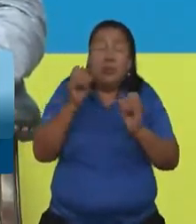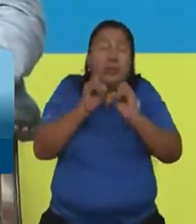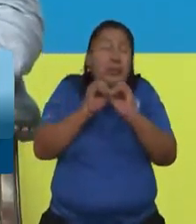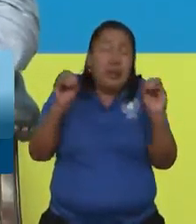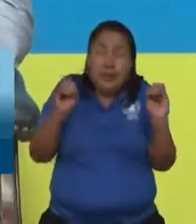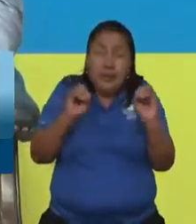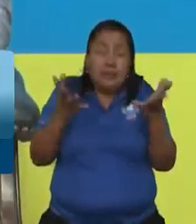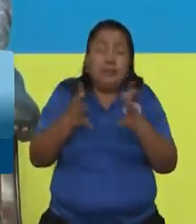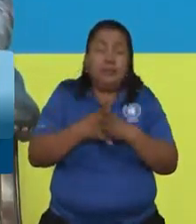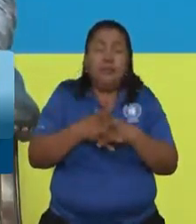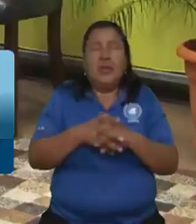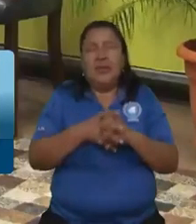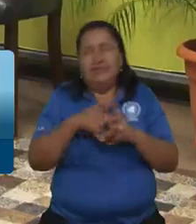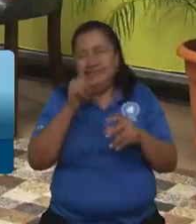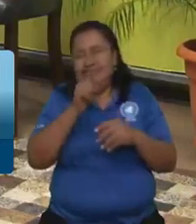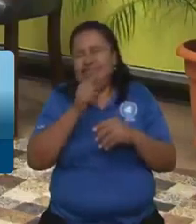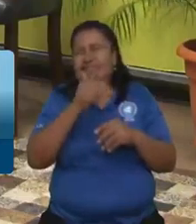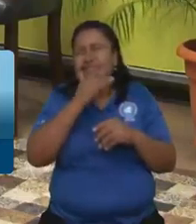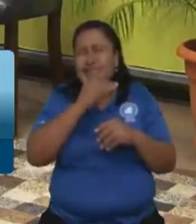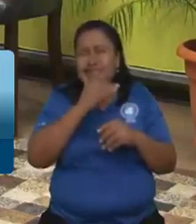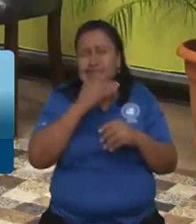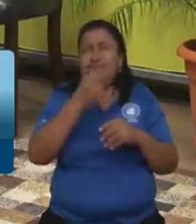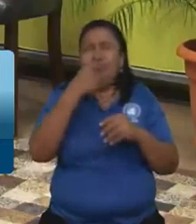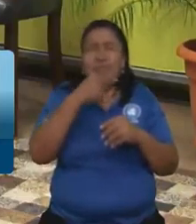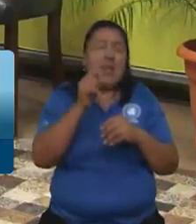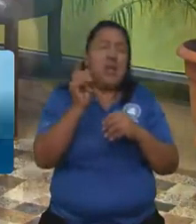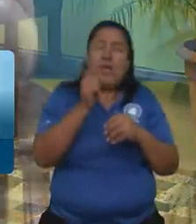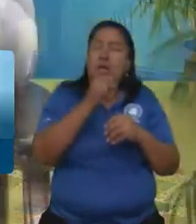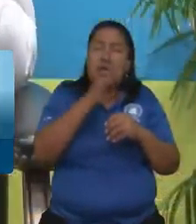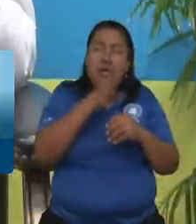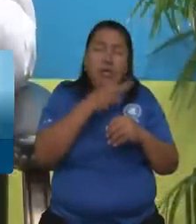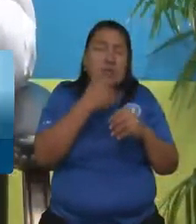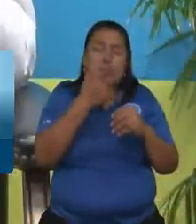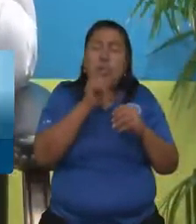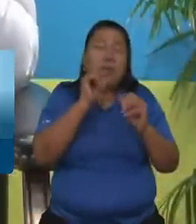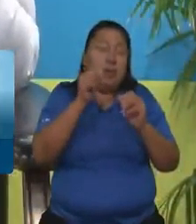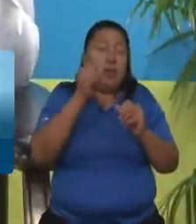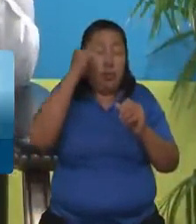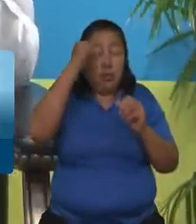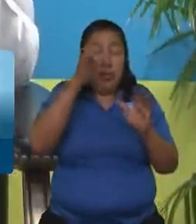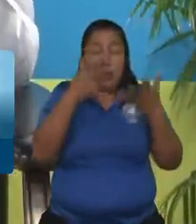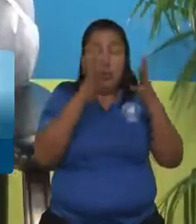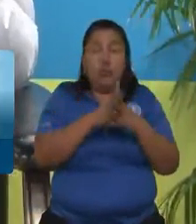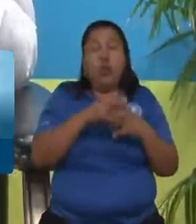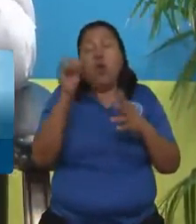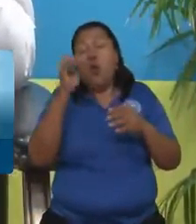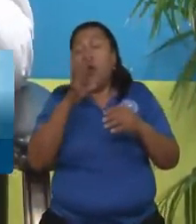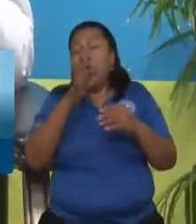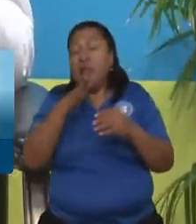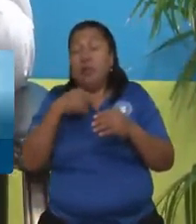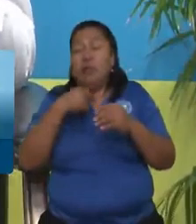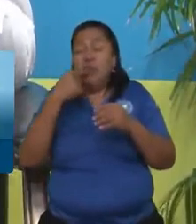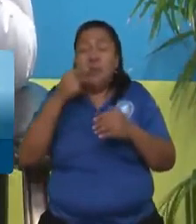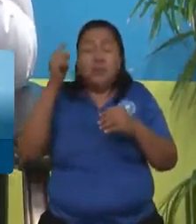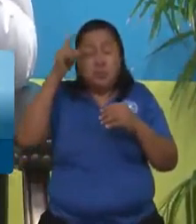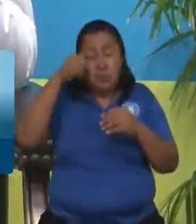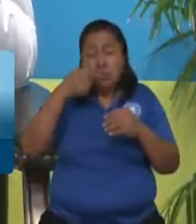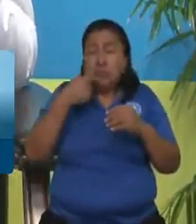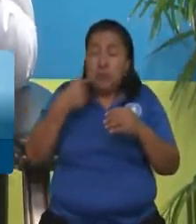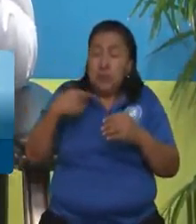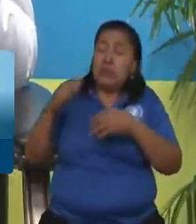y vuelve y piensa que es algo que leve. Va a pasar, que no tiene consecuencias graves, y no buscan ni cómo ir al puesto de